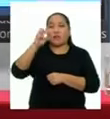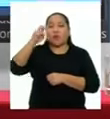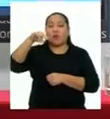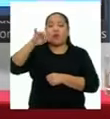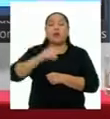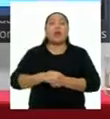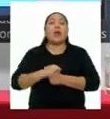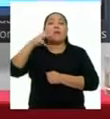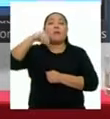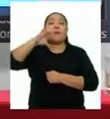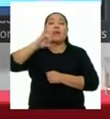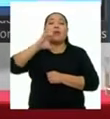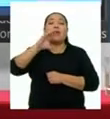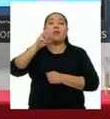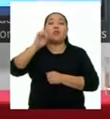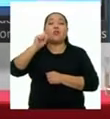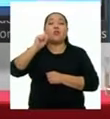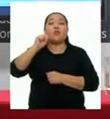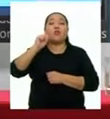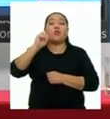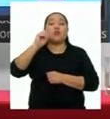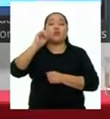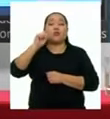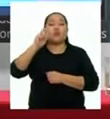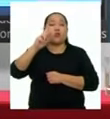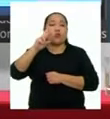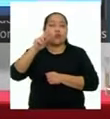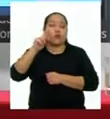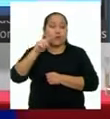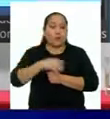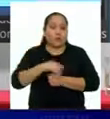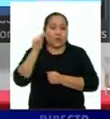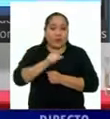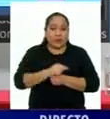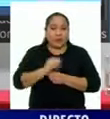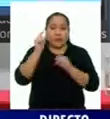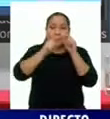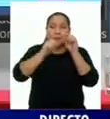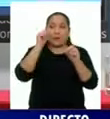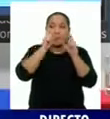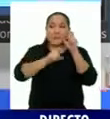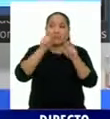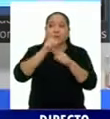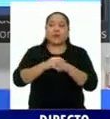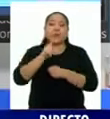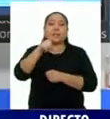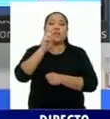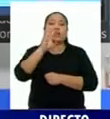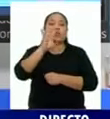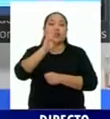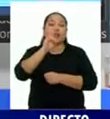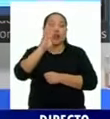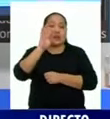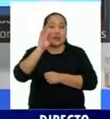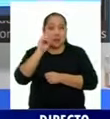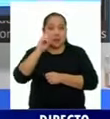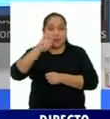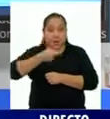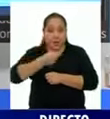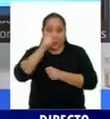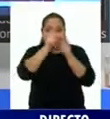Perú, permitiendo 483.000 inscritos y 173.000 personas certificadas en estos cursos